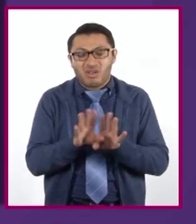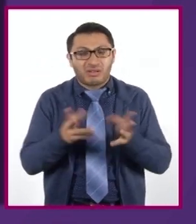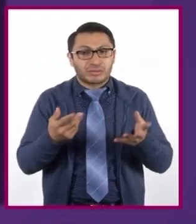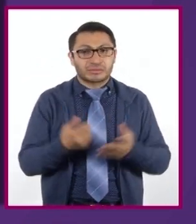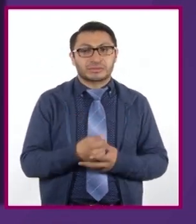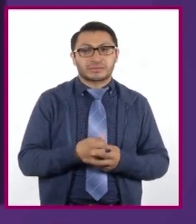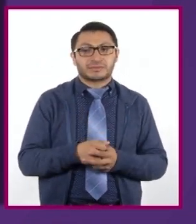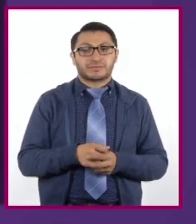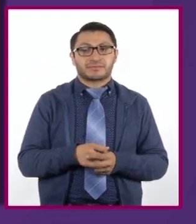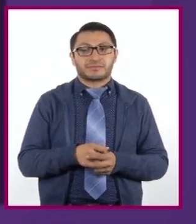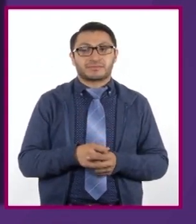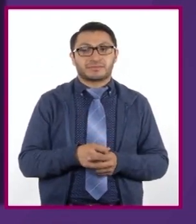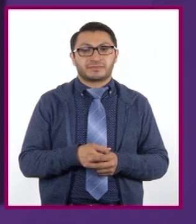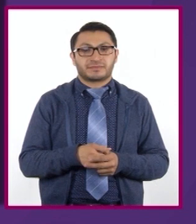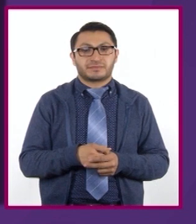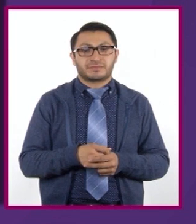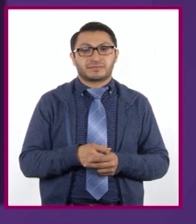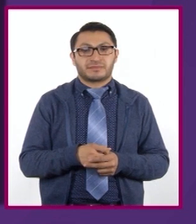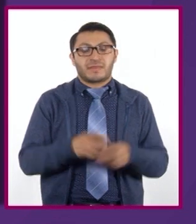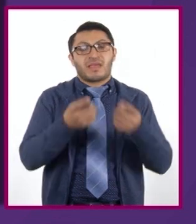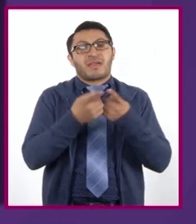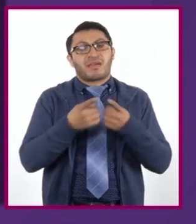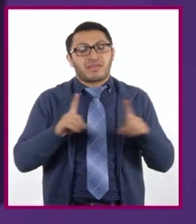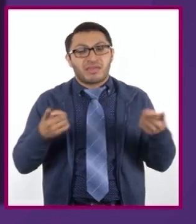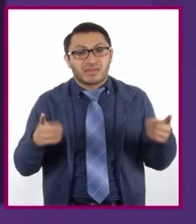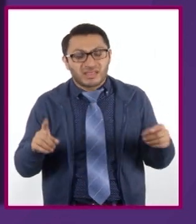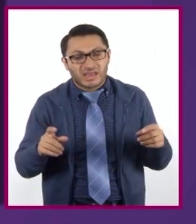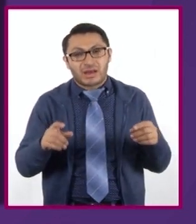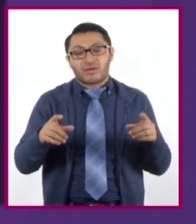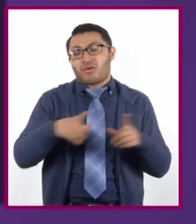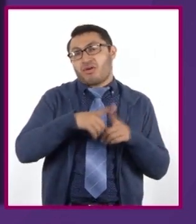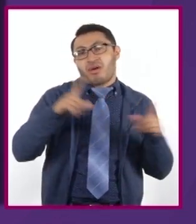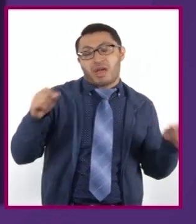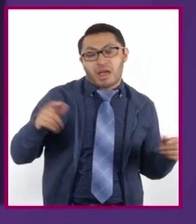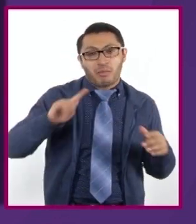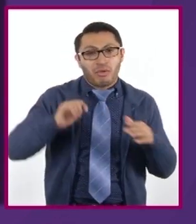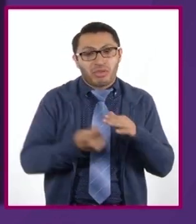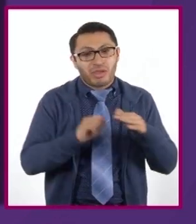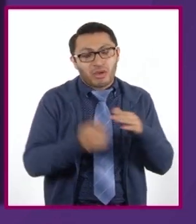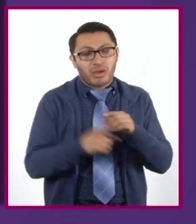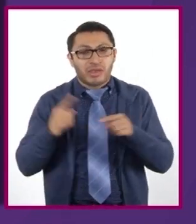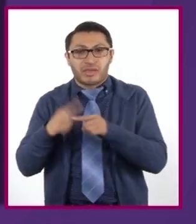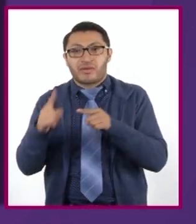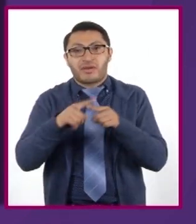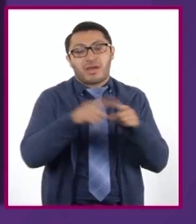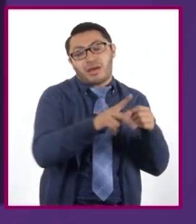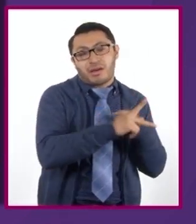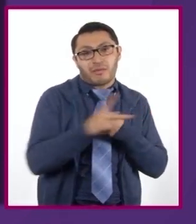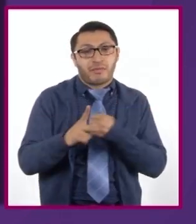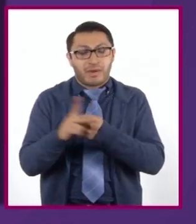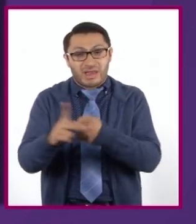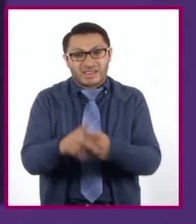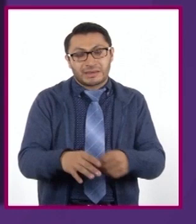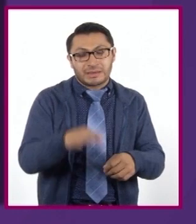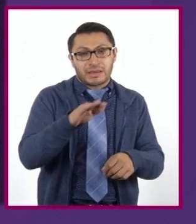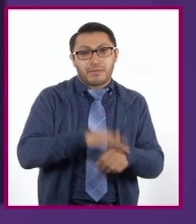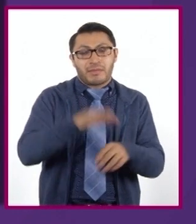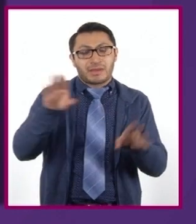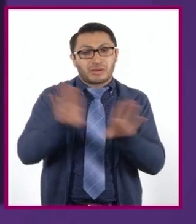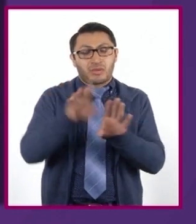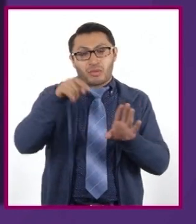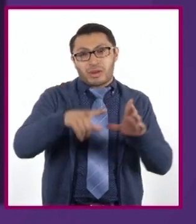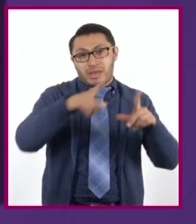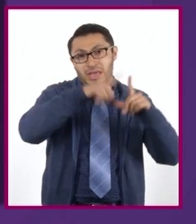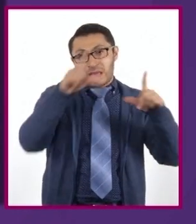la cultura japonesa, de la tecnología, ¿no? O sea, de distintos países que se van fusionando, sobre todo en países como